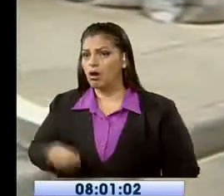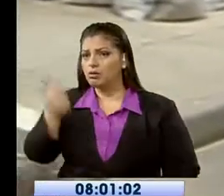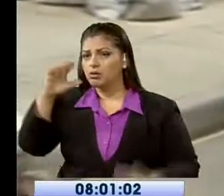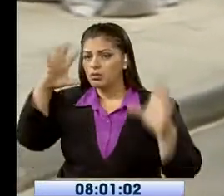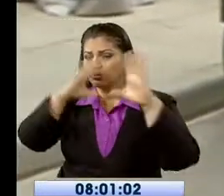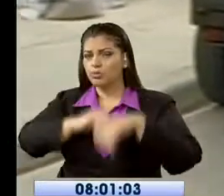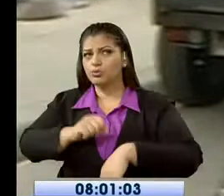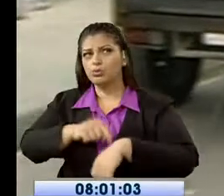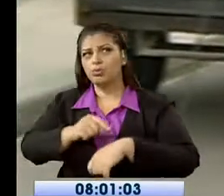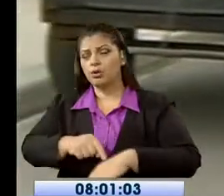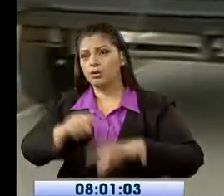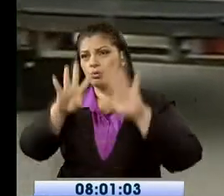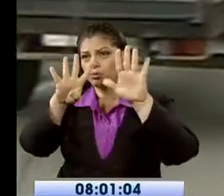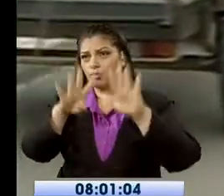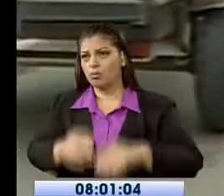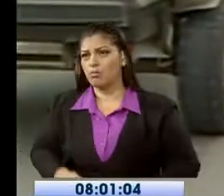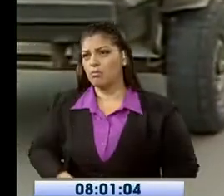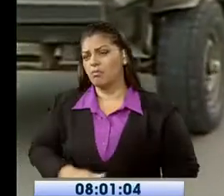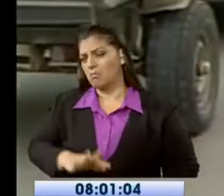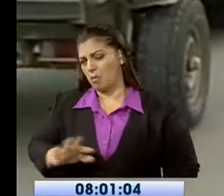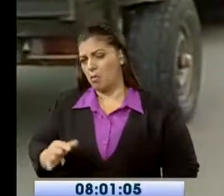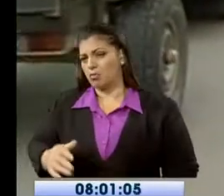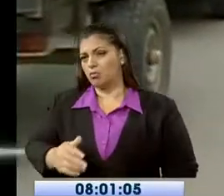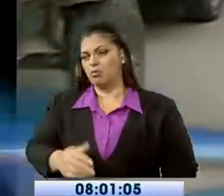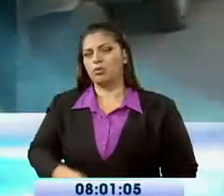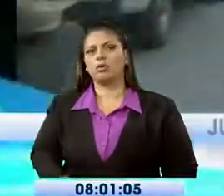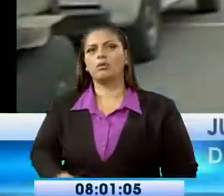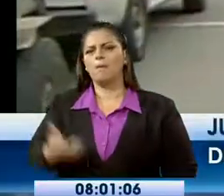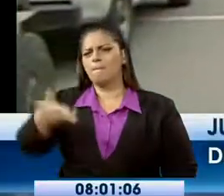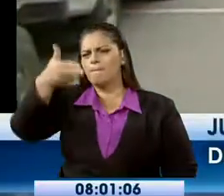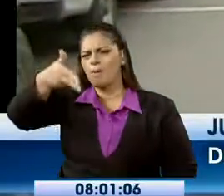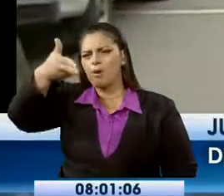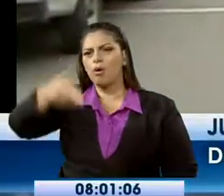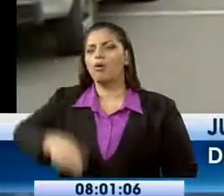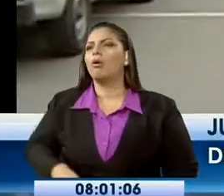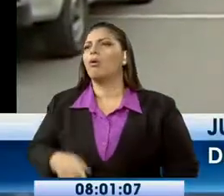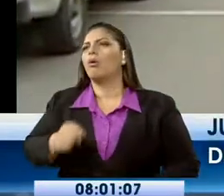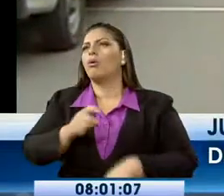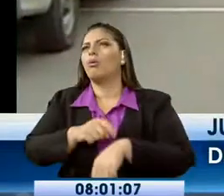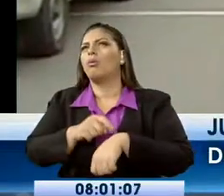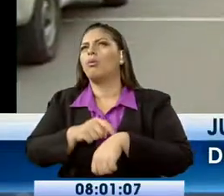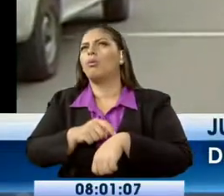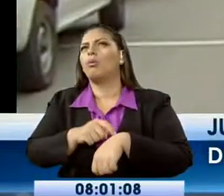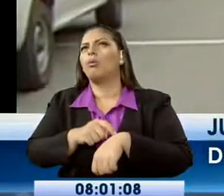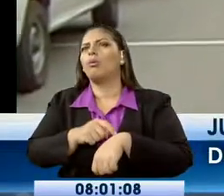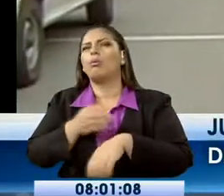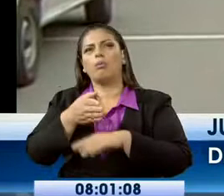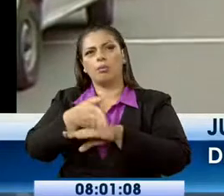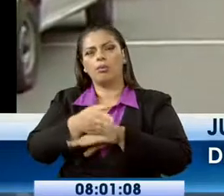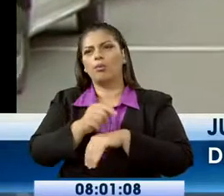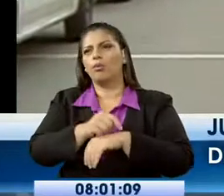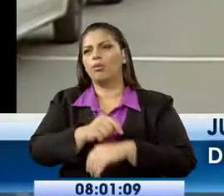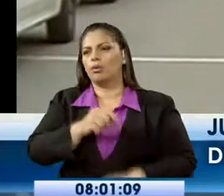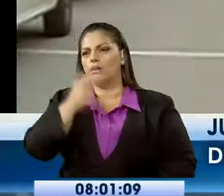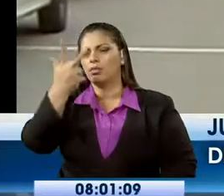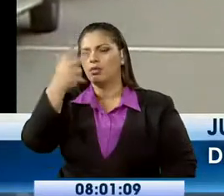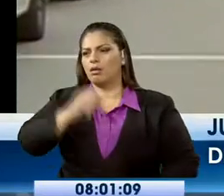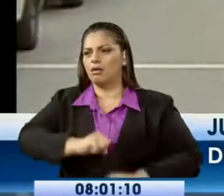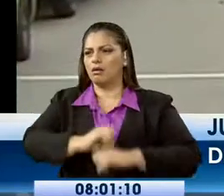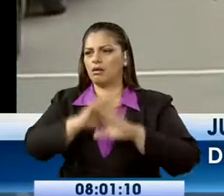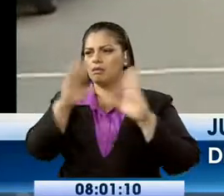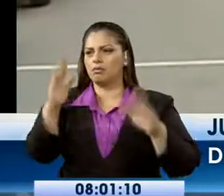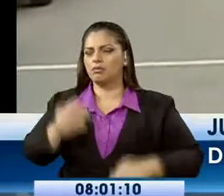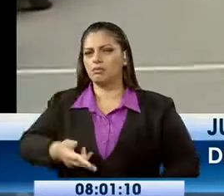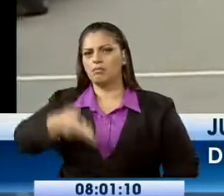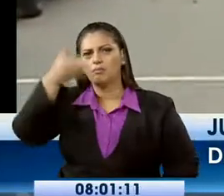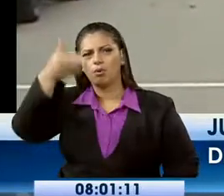la noche, más o menos, y el otro a la madrugada, a las 3 de la madrugada. Hubo dos disparos en la madrugada. Entonces,